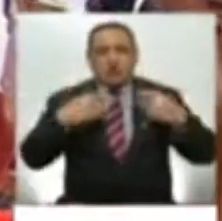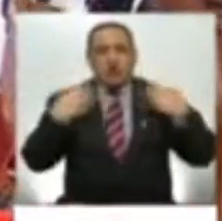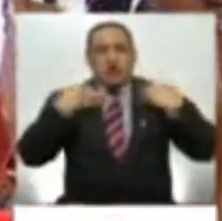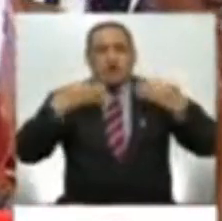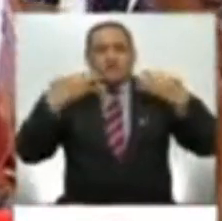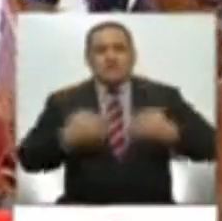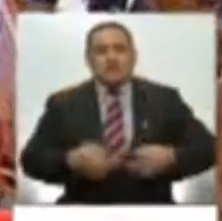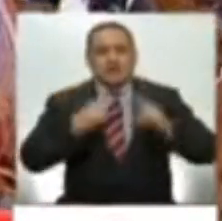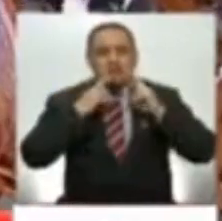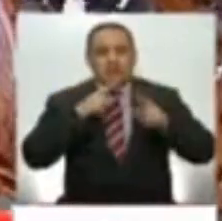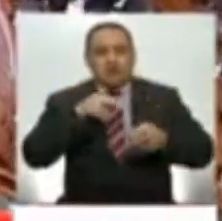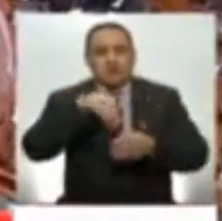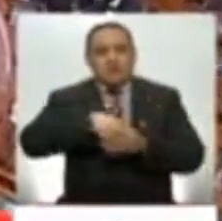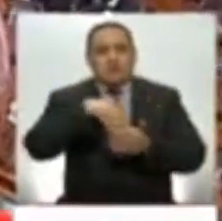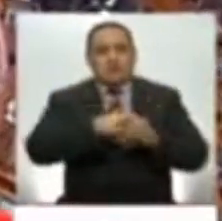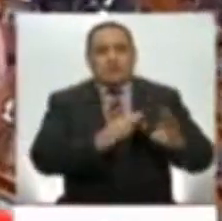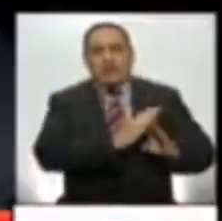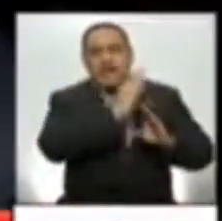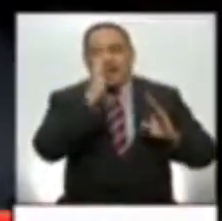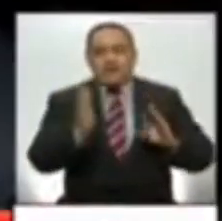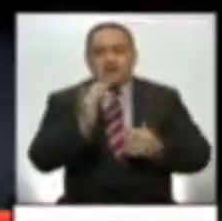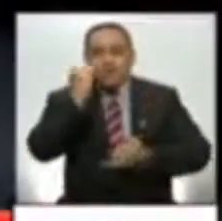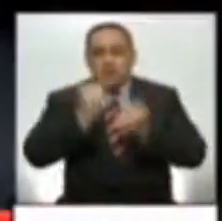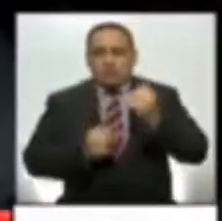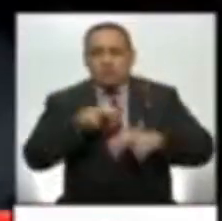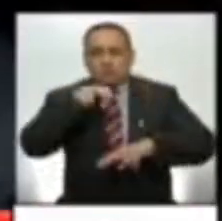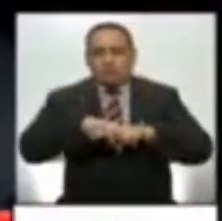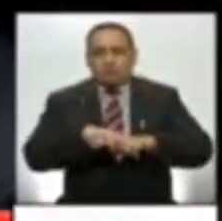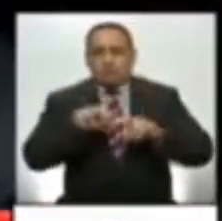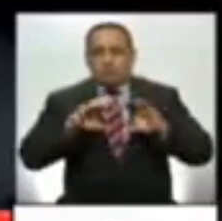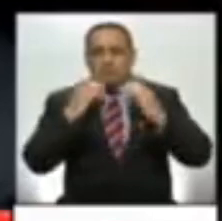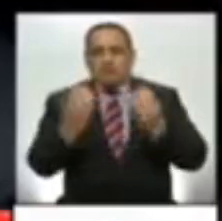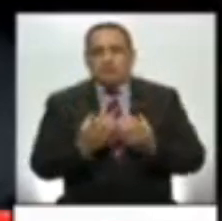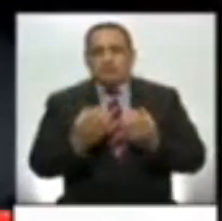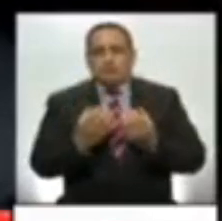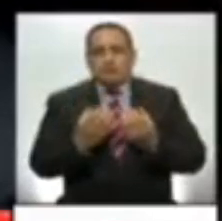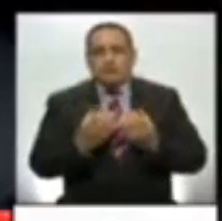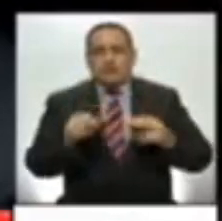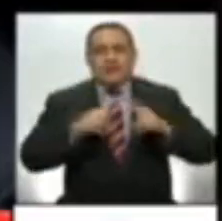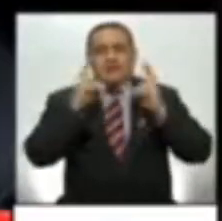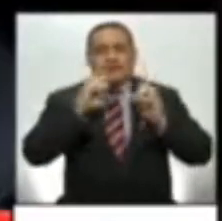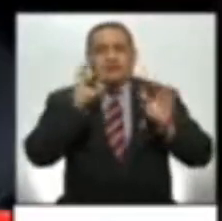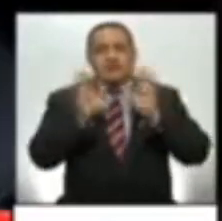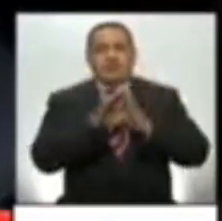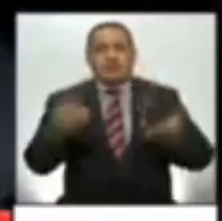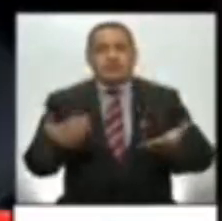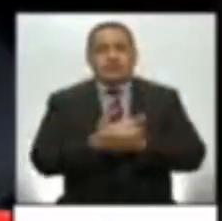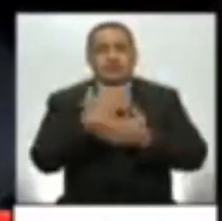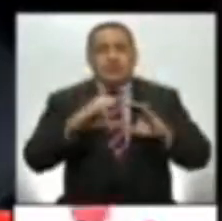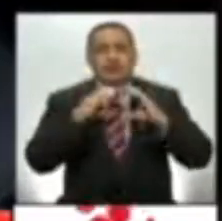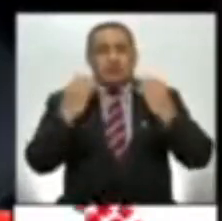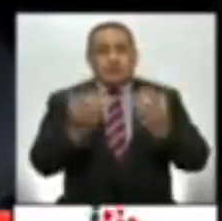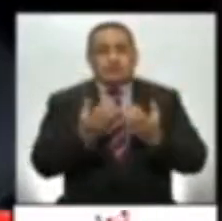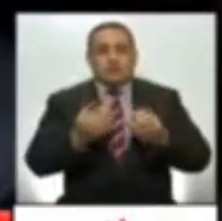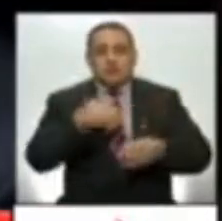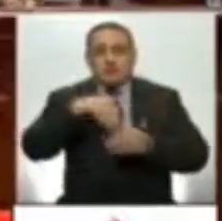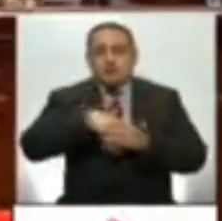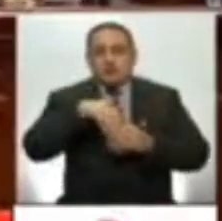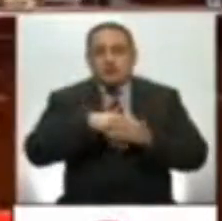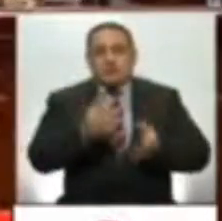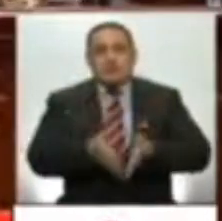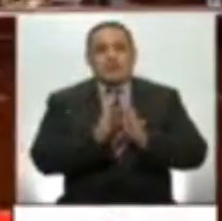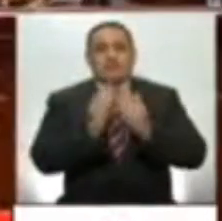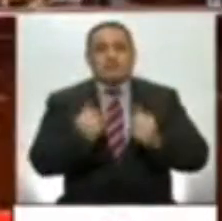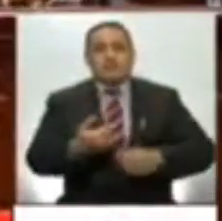de los resultados electorales hasta el acto de instalación del Congreso. En el caso de un nuevo Congreso como resultado de las elecciones convocadas